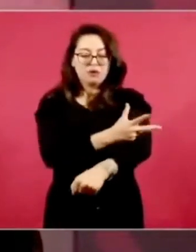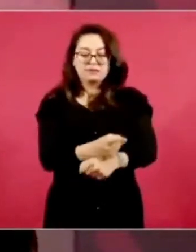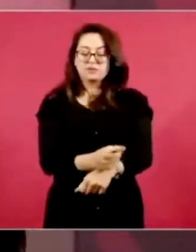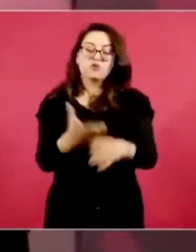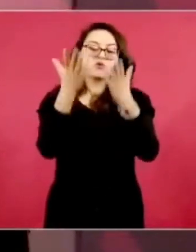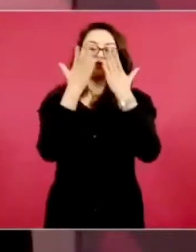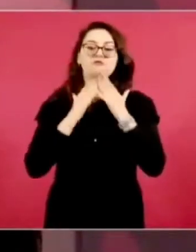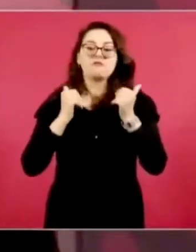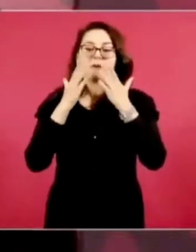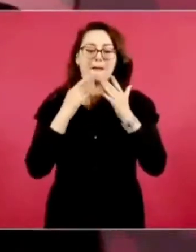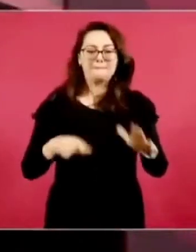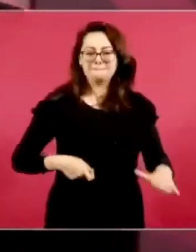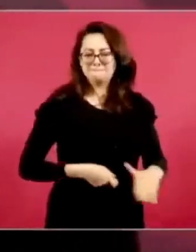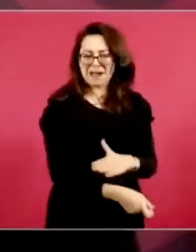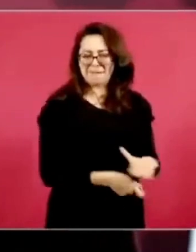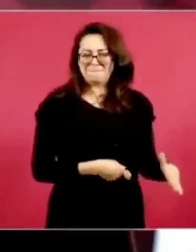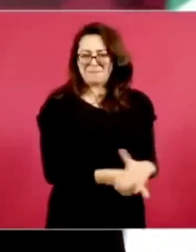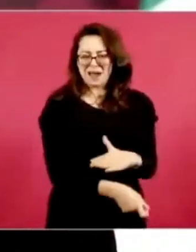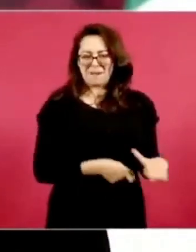pero